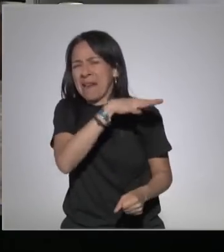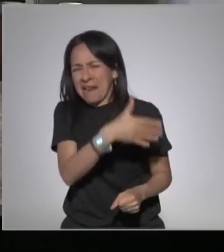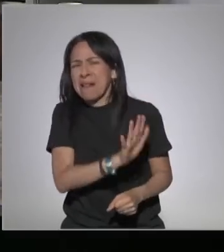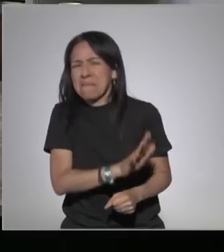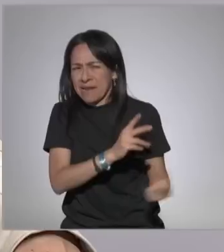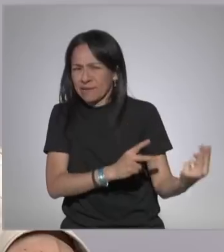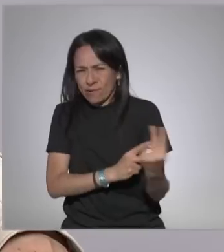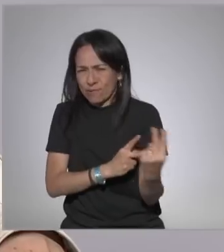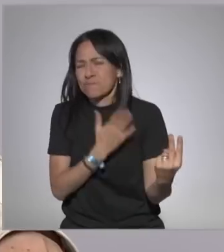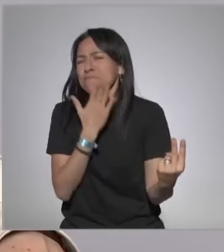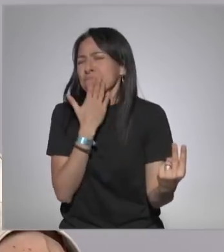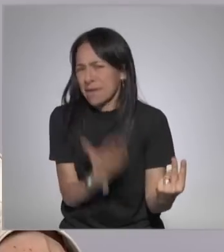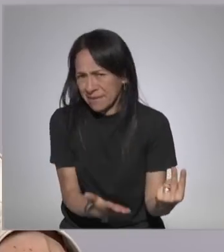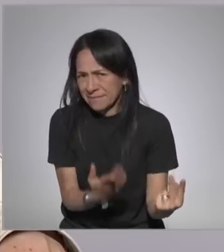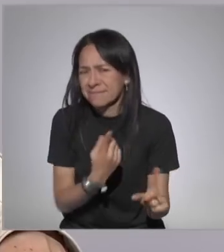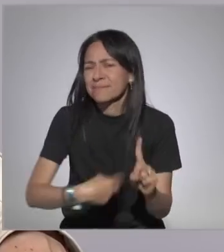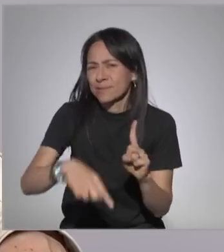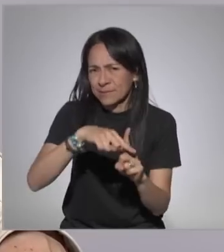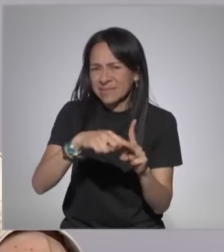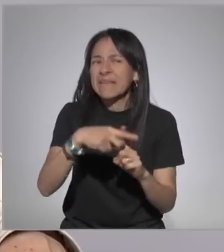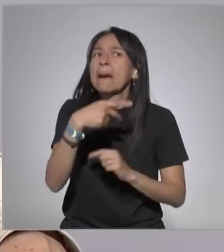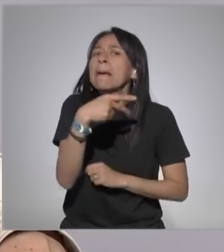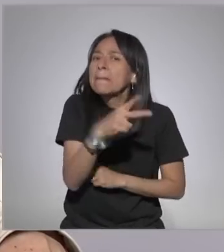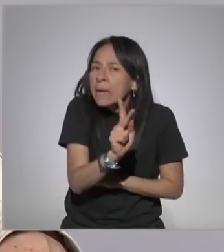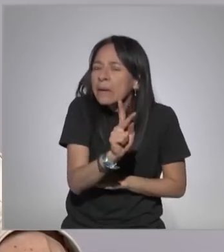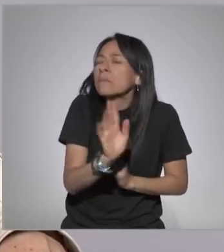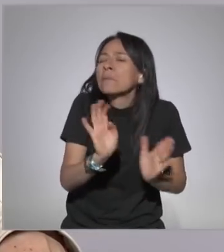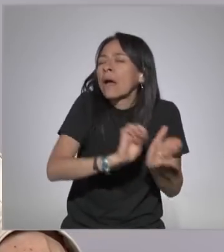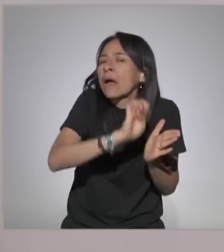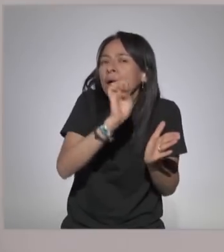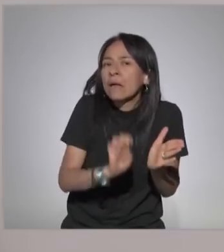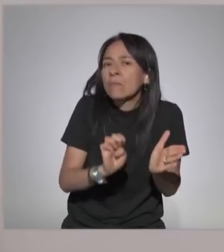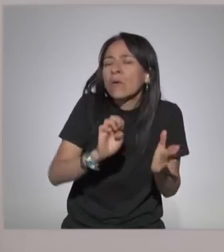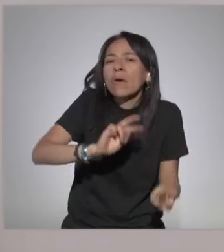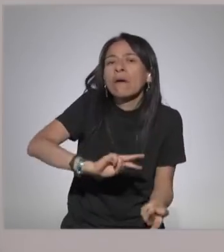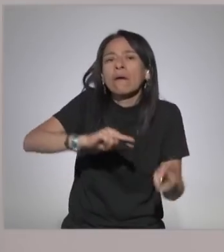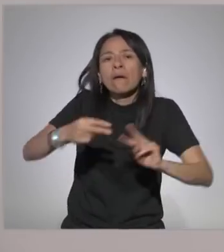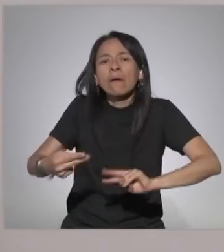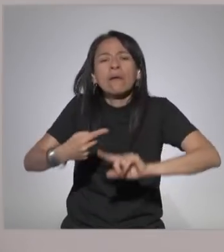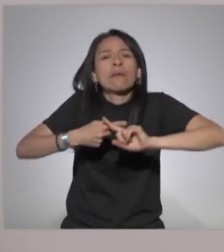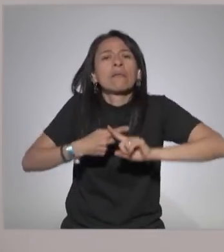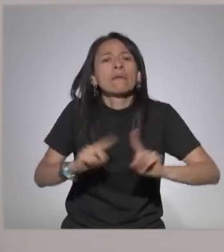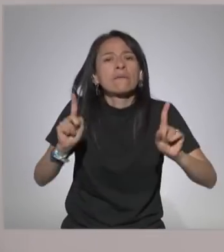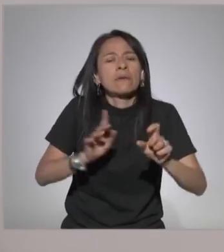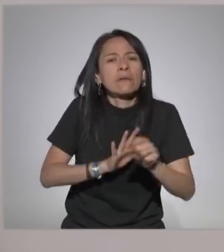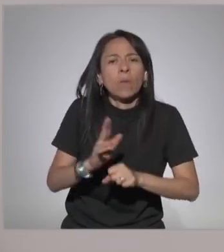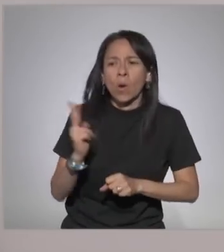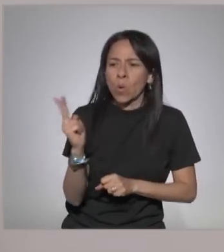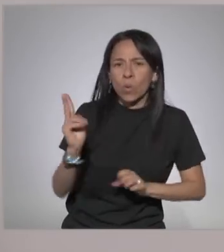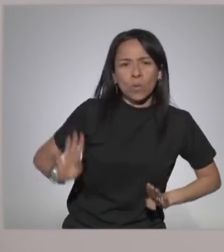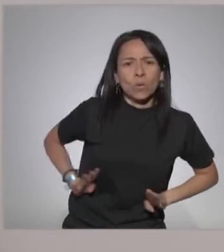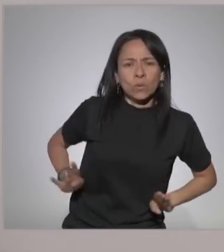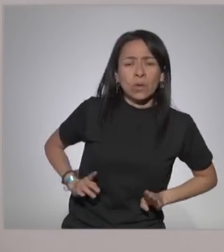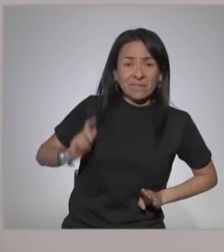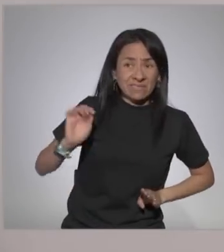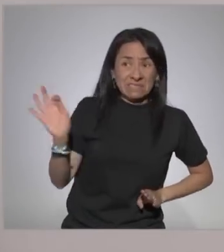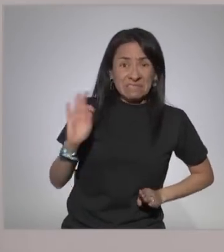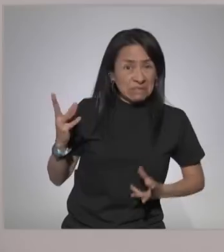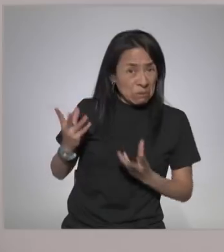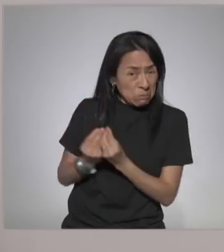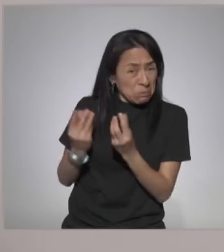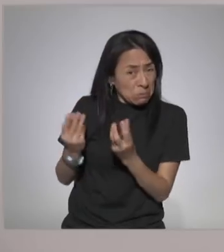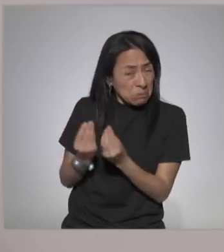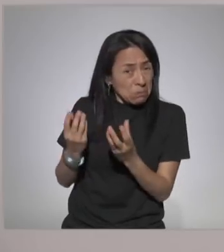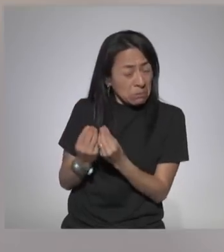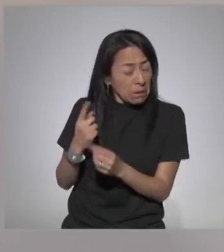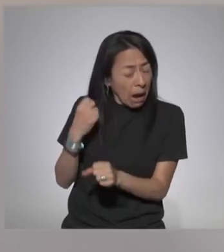que tocáramos el otro lado de la moneda. ¿Qué pasa con estas relaciones en las que probablemente, si tienen tantas décadas juntos,